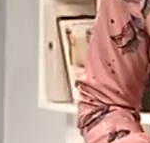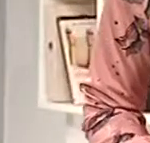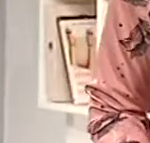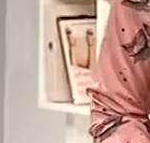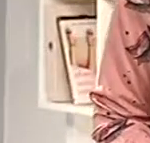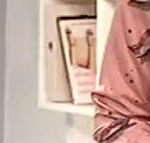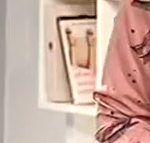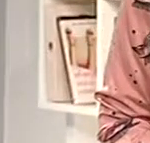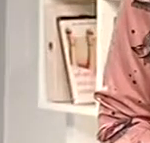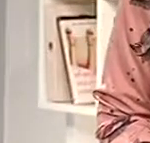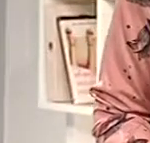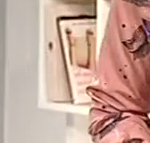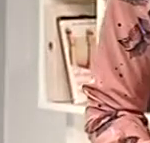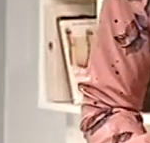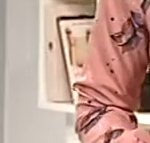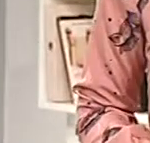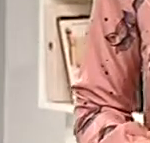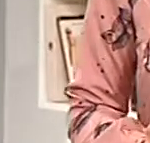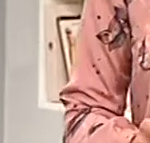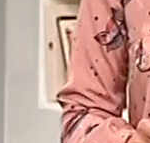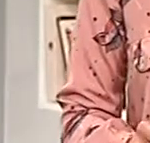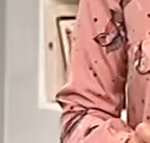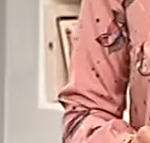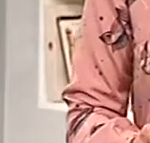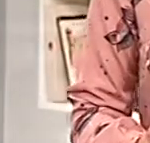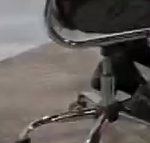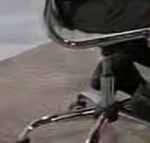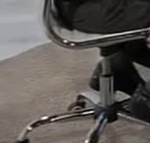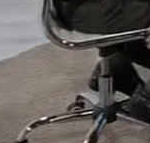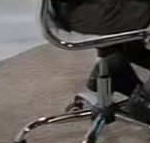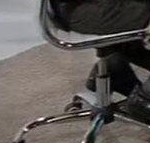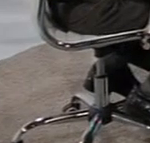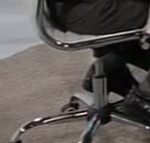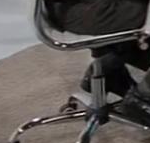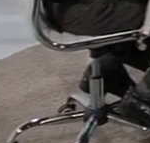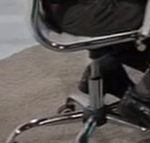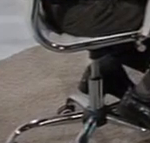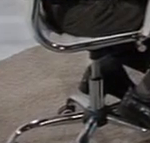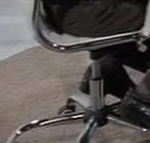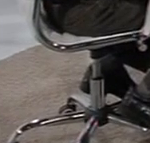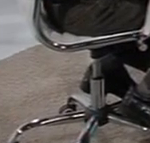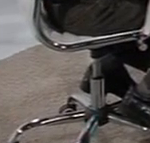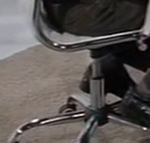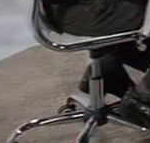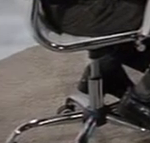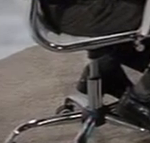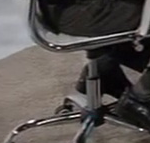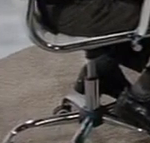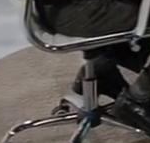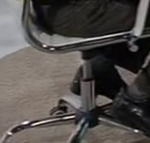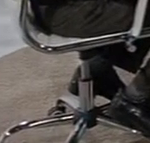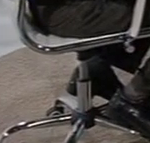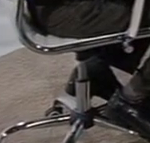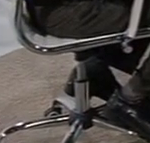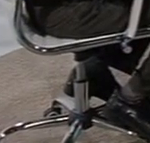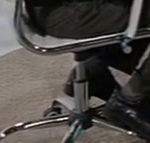retroceder, crece. En nuestra mesa vamos a recibir a la representante Mabel Simoes de la